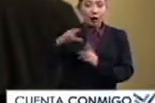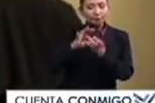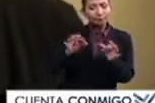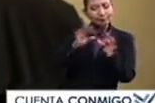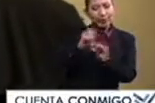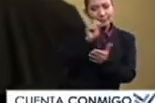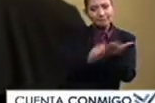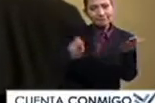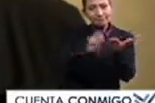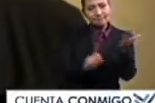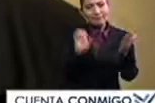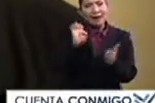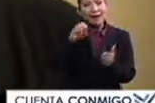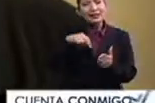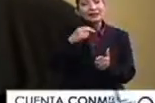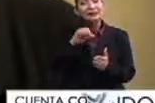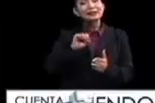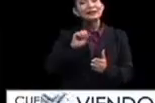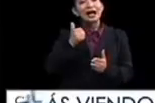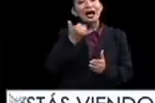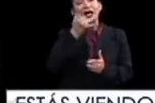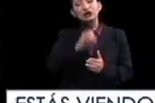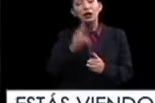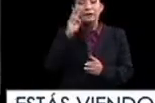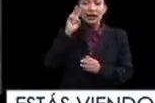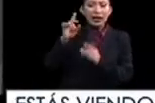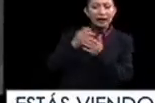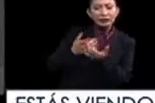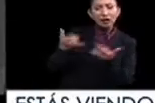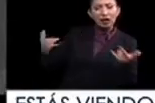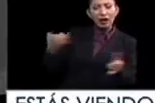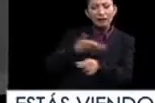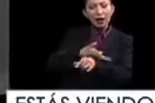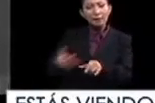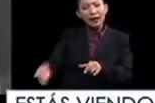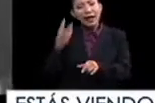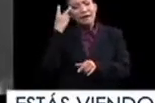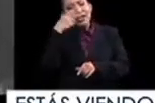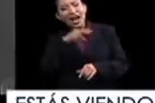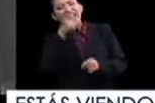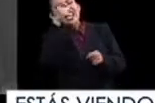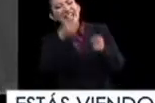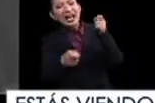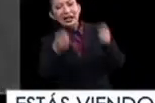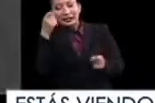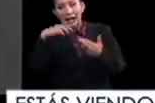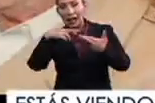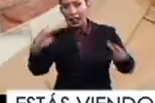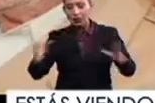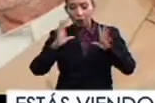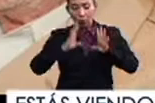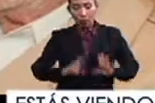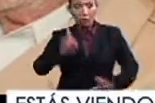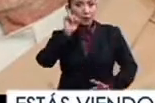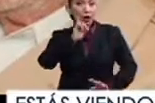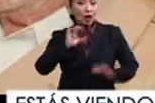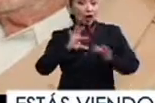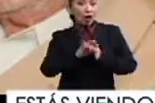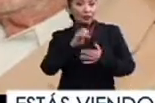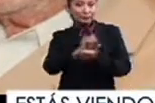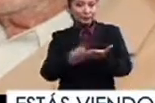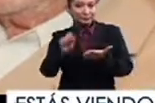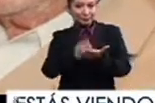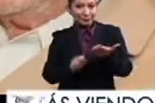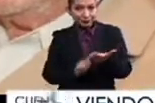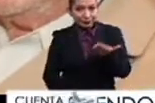y ensayista, se ha interesado en las crónicas de familia, en los relatos de viajes y en la relación del cuerpo femenino con la